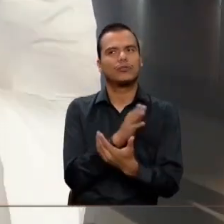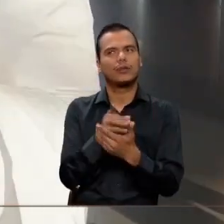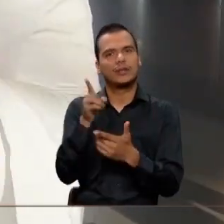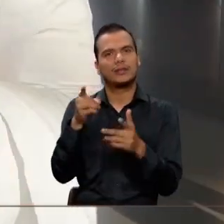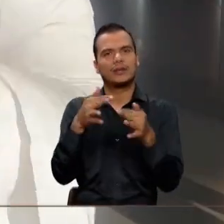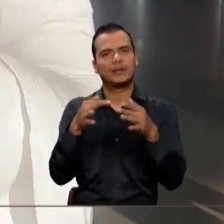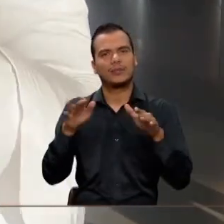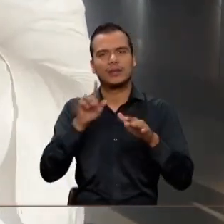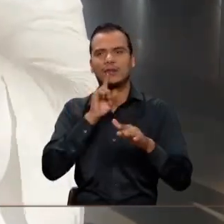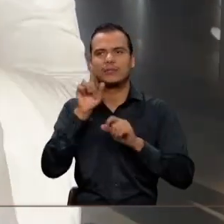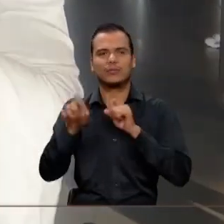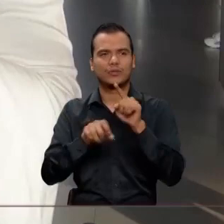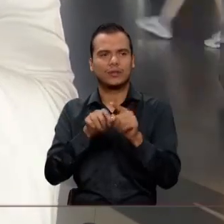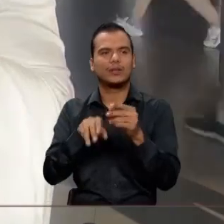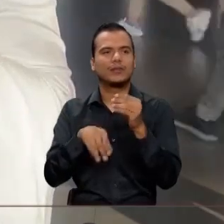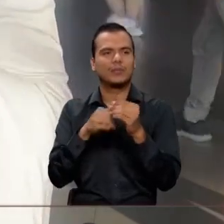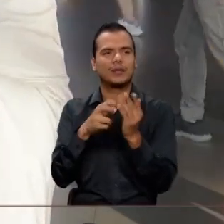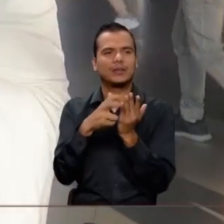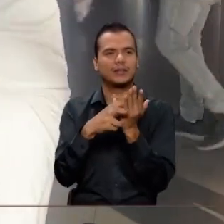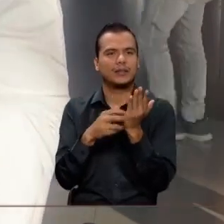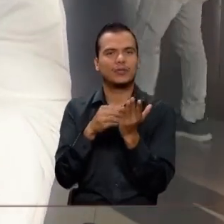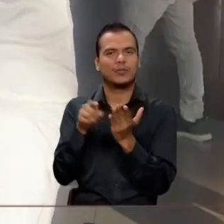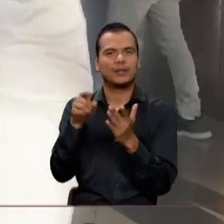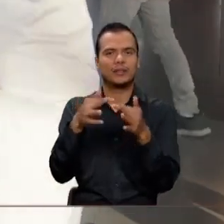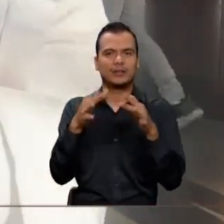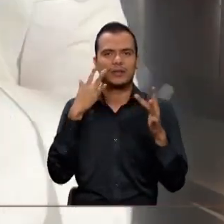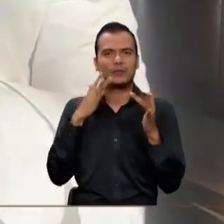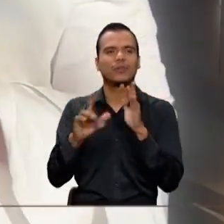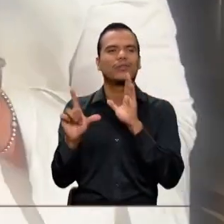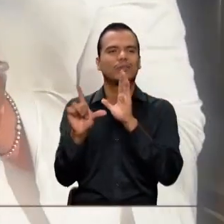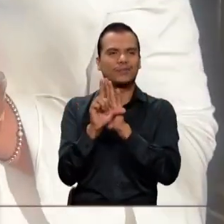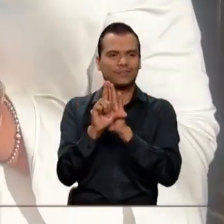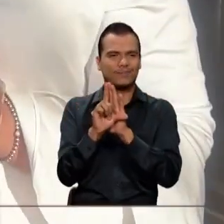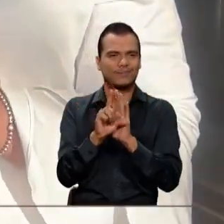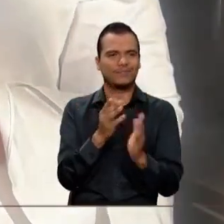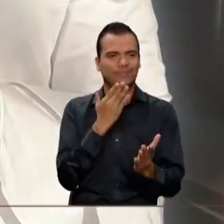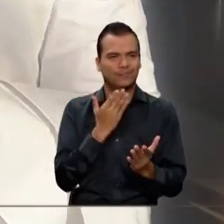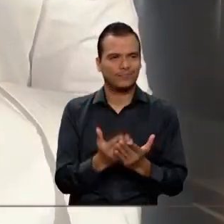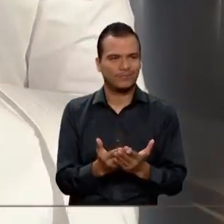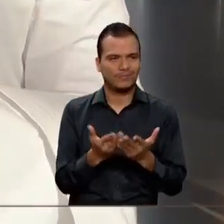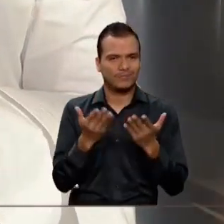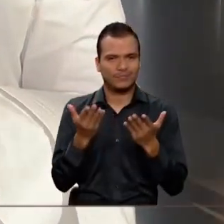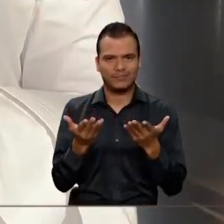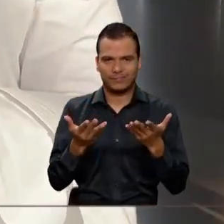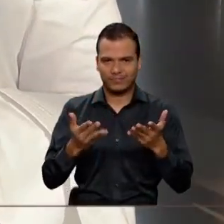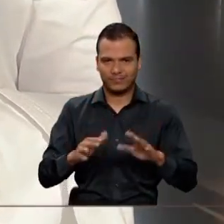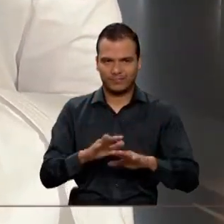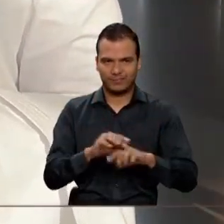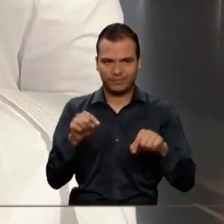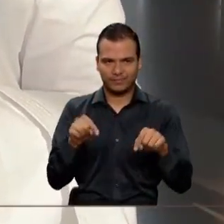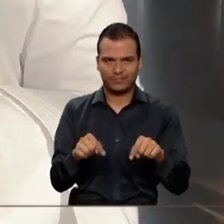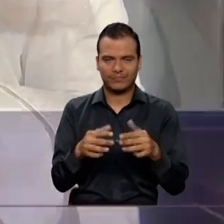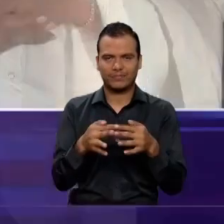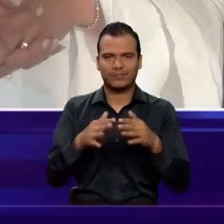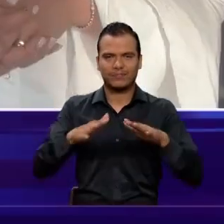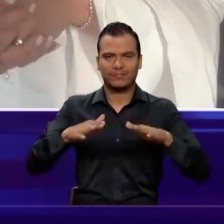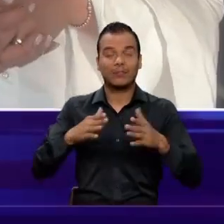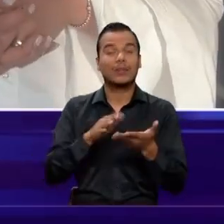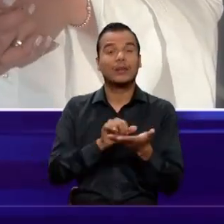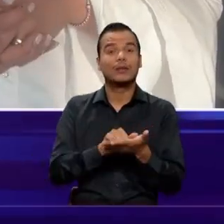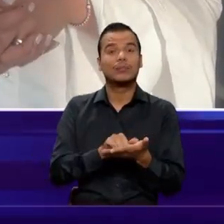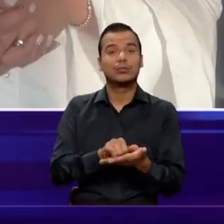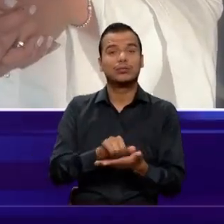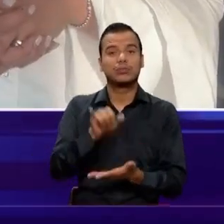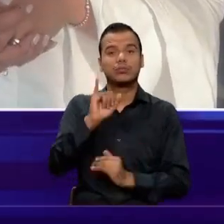transporte terrestre para que haya un viaje seguro y legal. Gracias, delegada. Bueno, es toda la información que se genera desde aquí, desde el